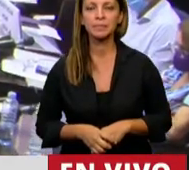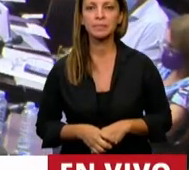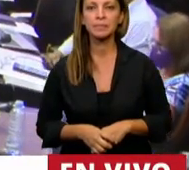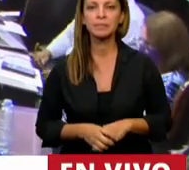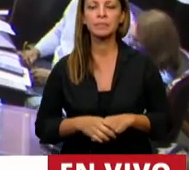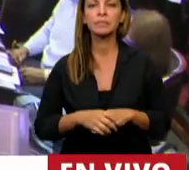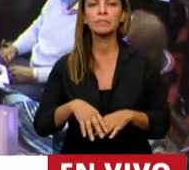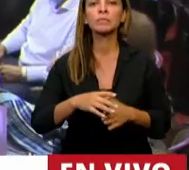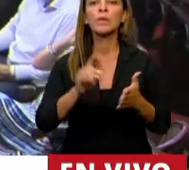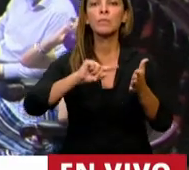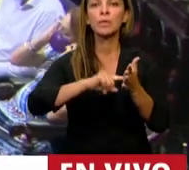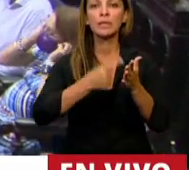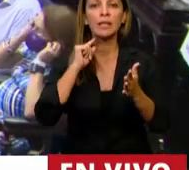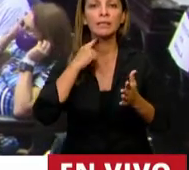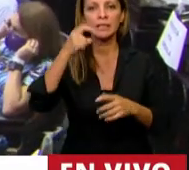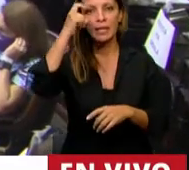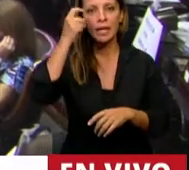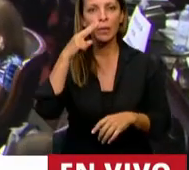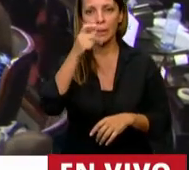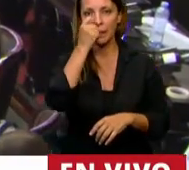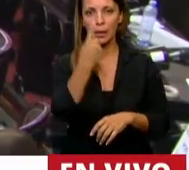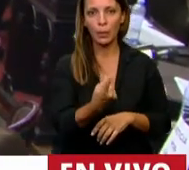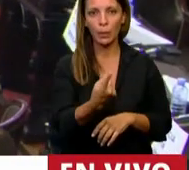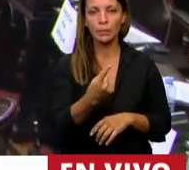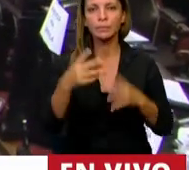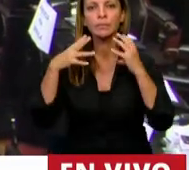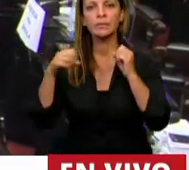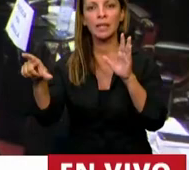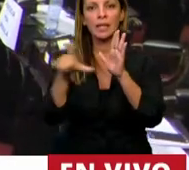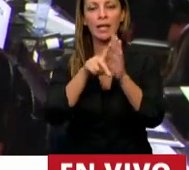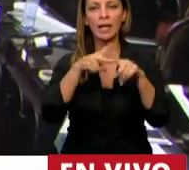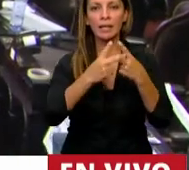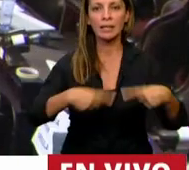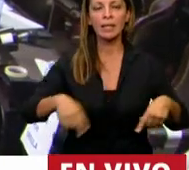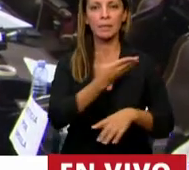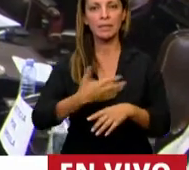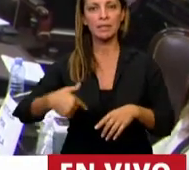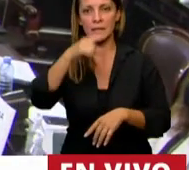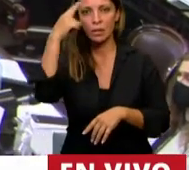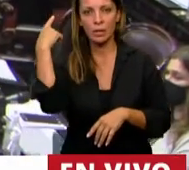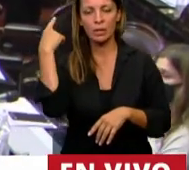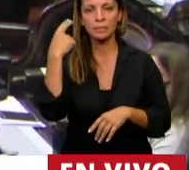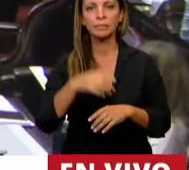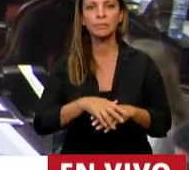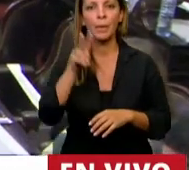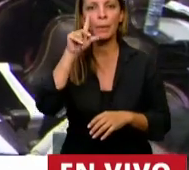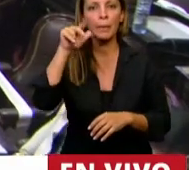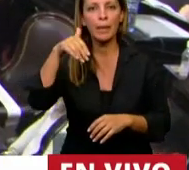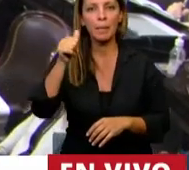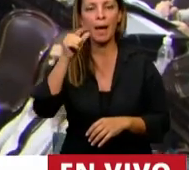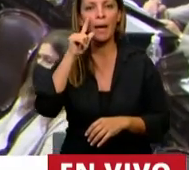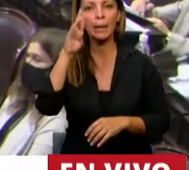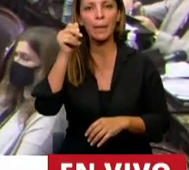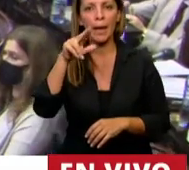Buenos Aires, 13 de enero de 2021. Señora secretaria legal y técnica de la Presidencia de la Nación, doctora Vilma Lidia